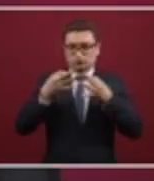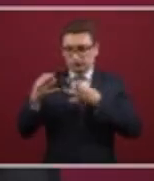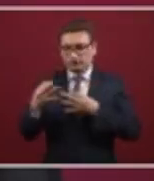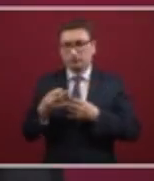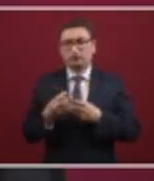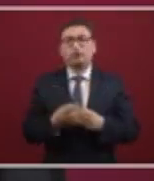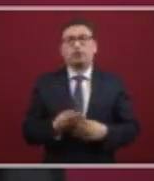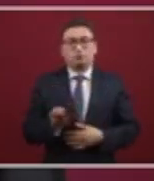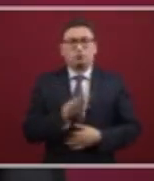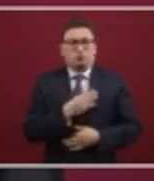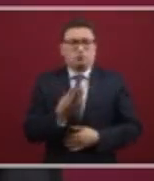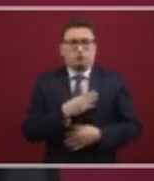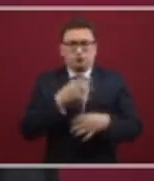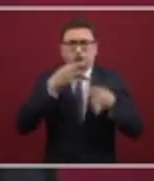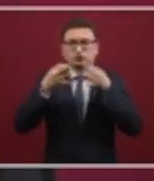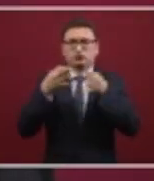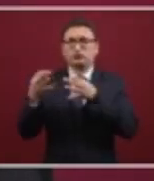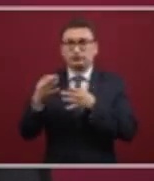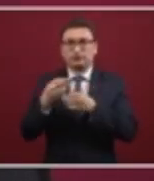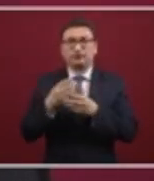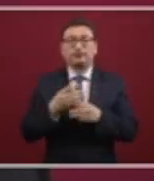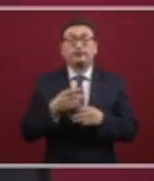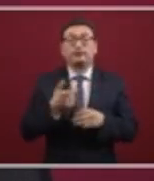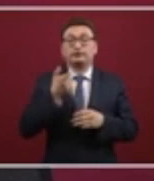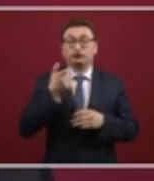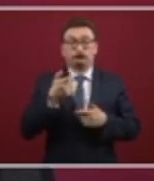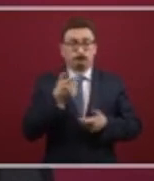está creciendo la inversión,